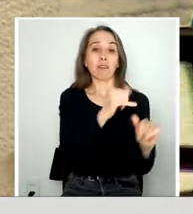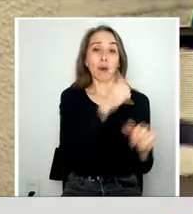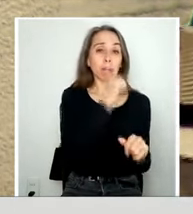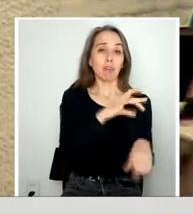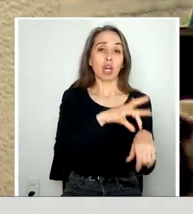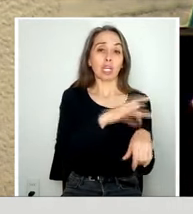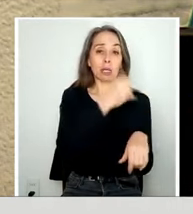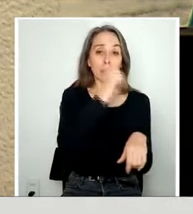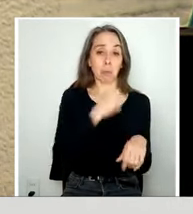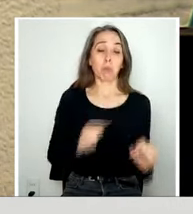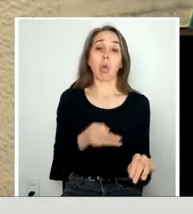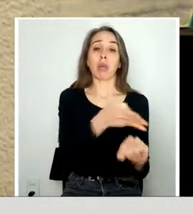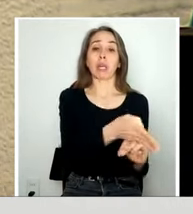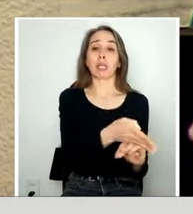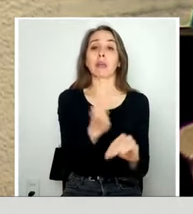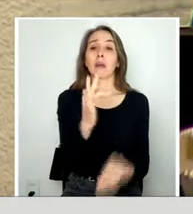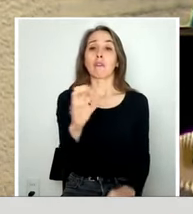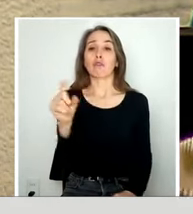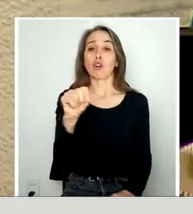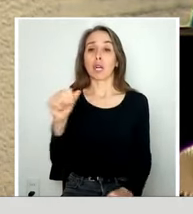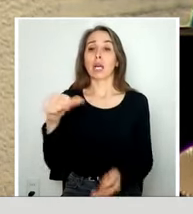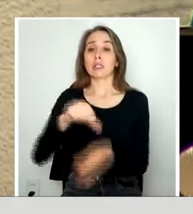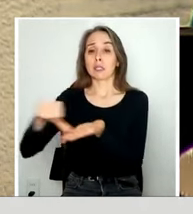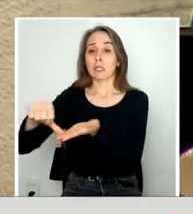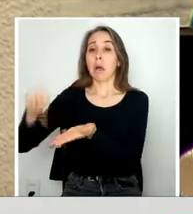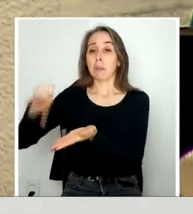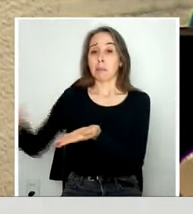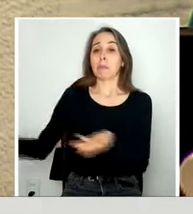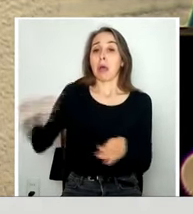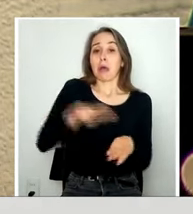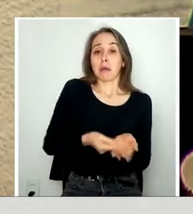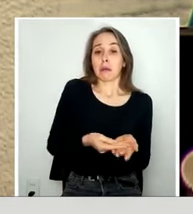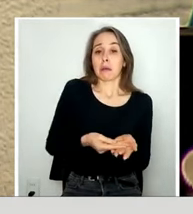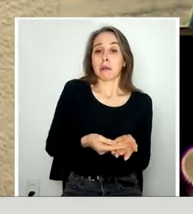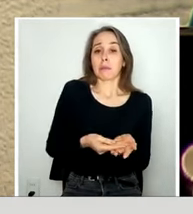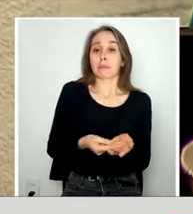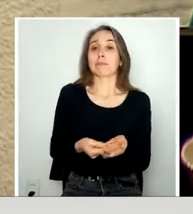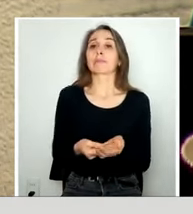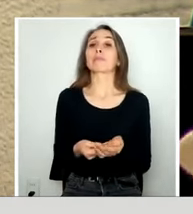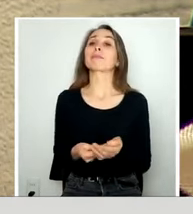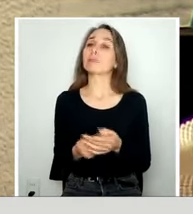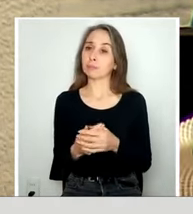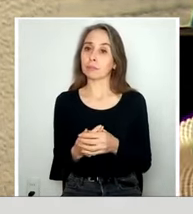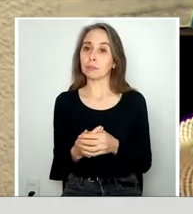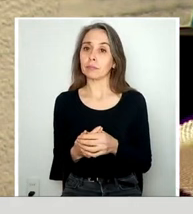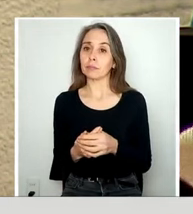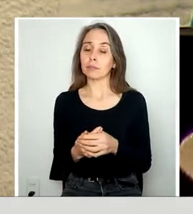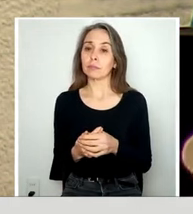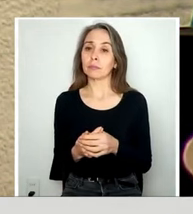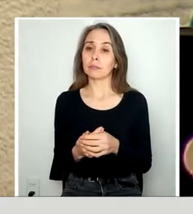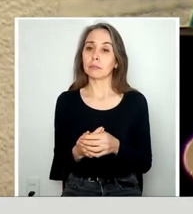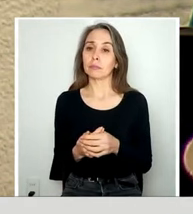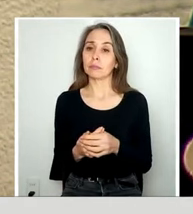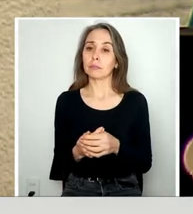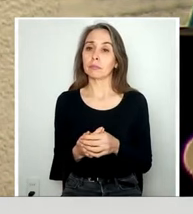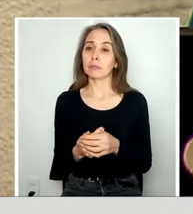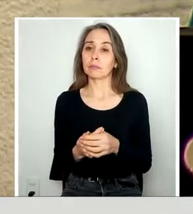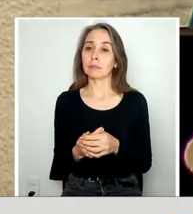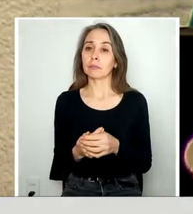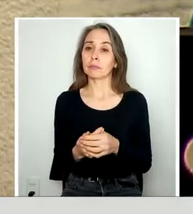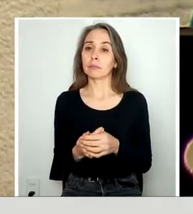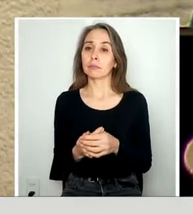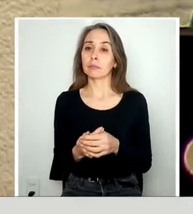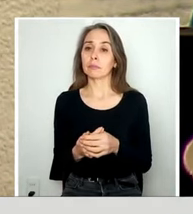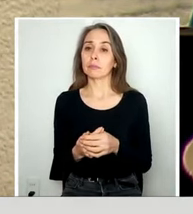y fonasa Igual me cubre y además está el beneficio y que hay que reconocerle a